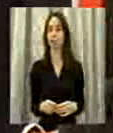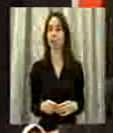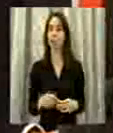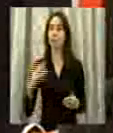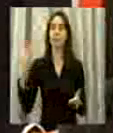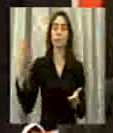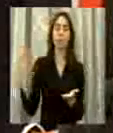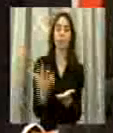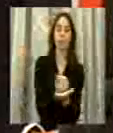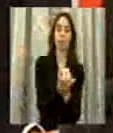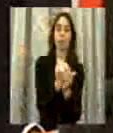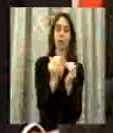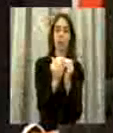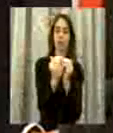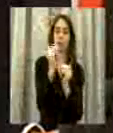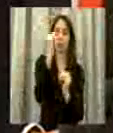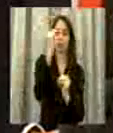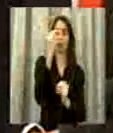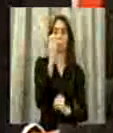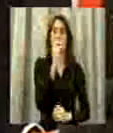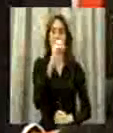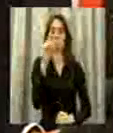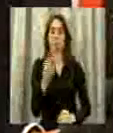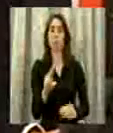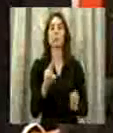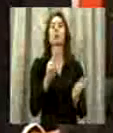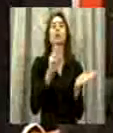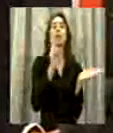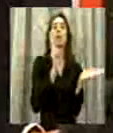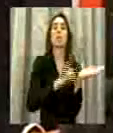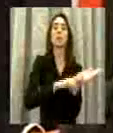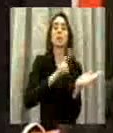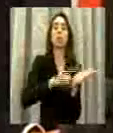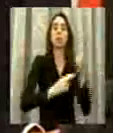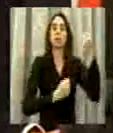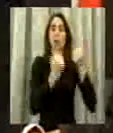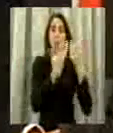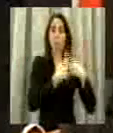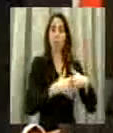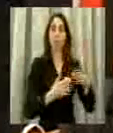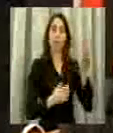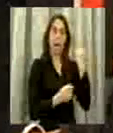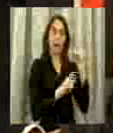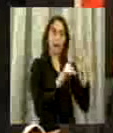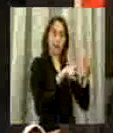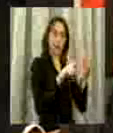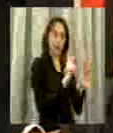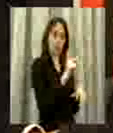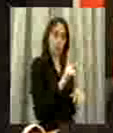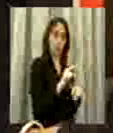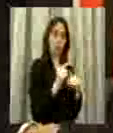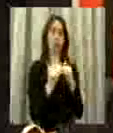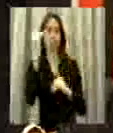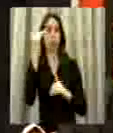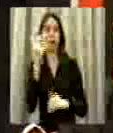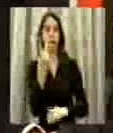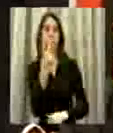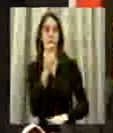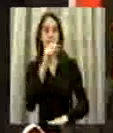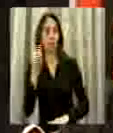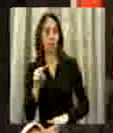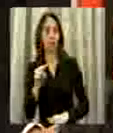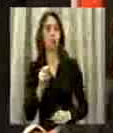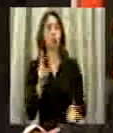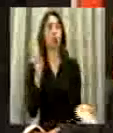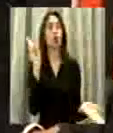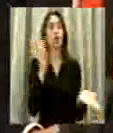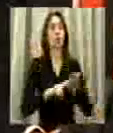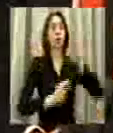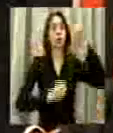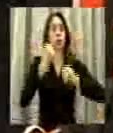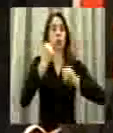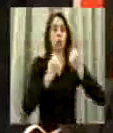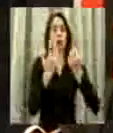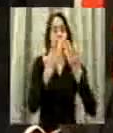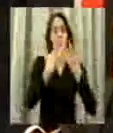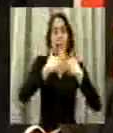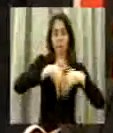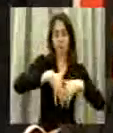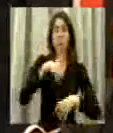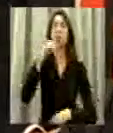Logramos un aumento en la tasa de impuesto a las empresas de 17 a 20%, aumentó la tasa de impuesto corporativo,